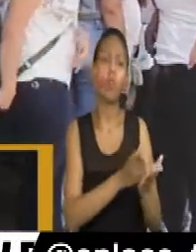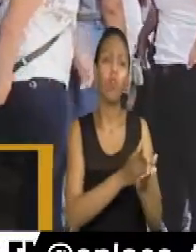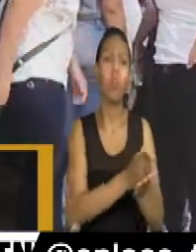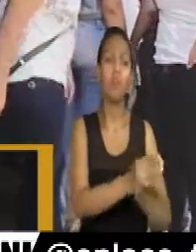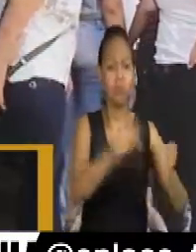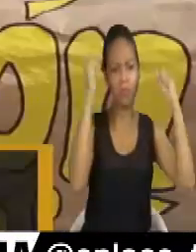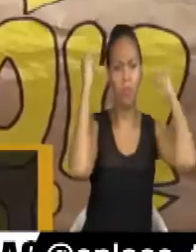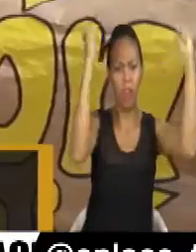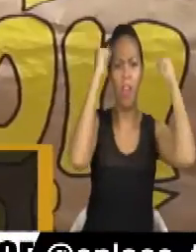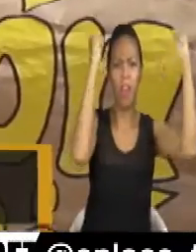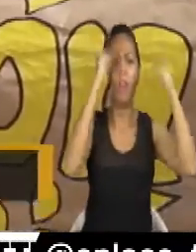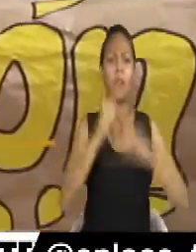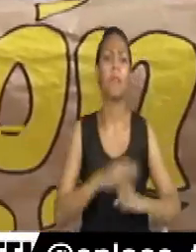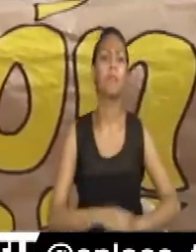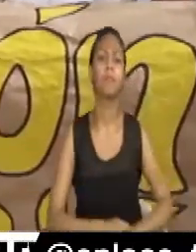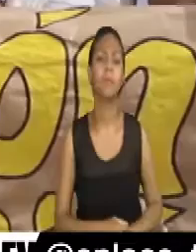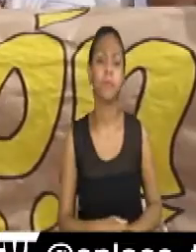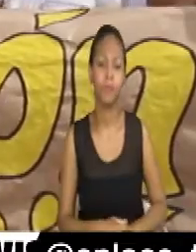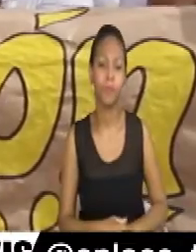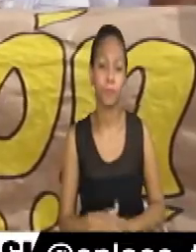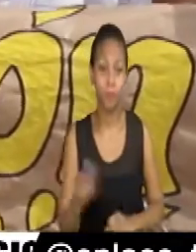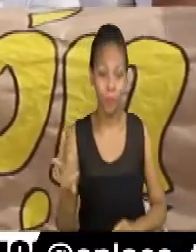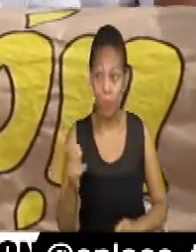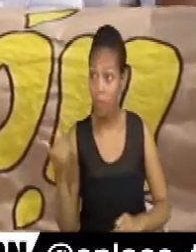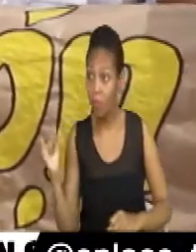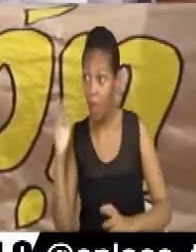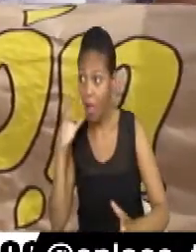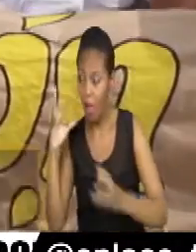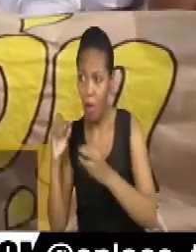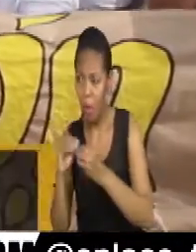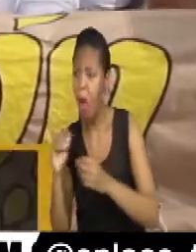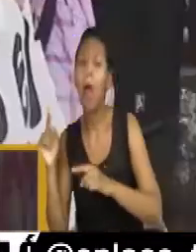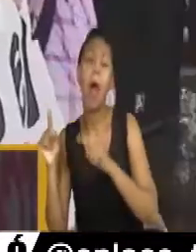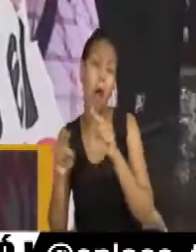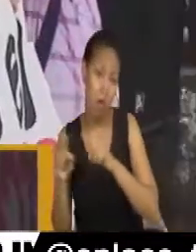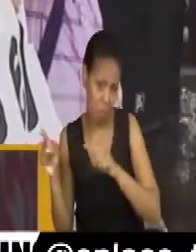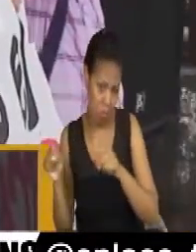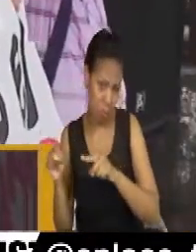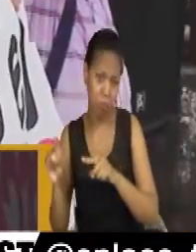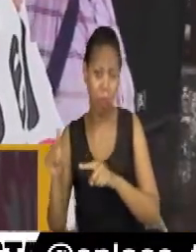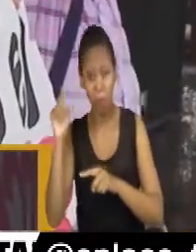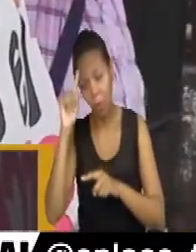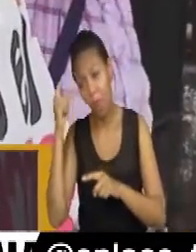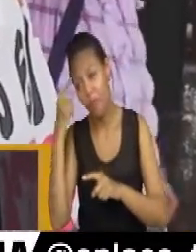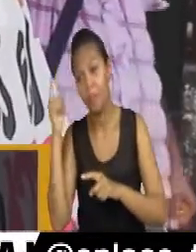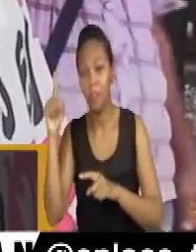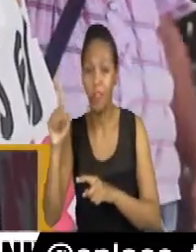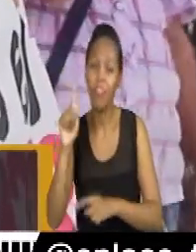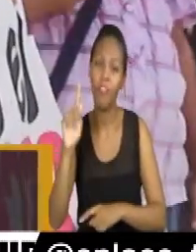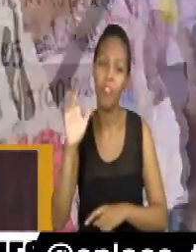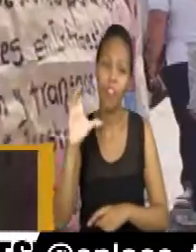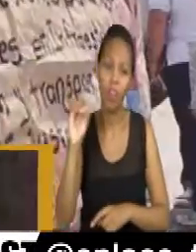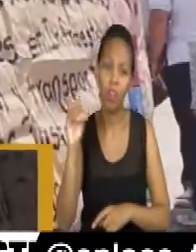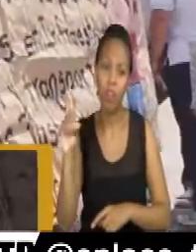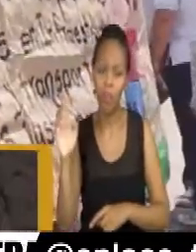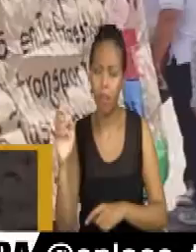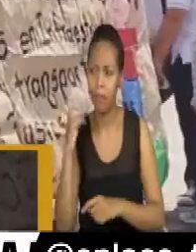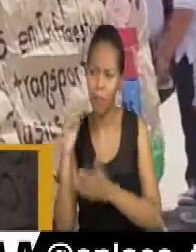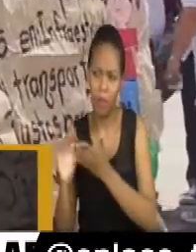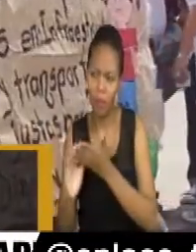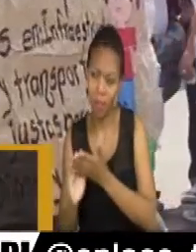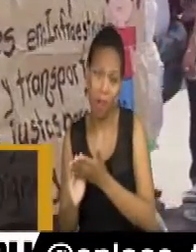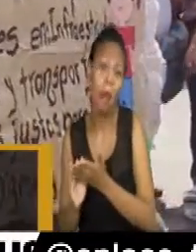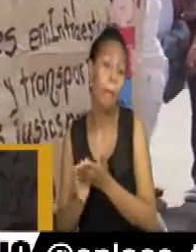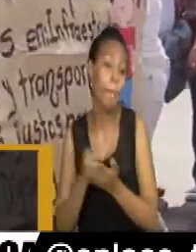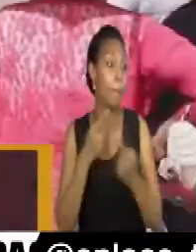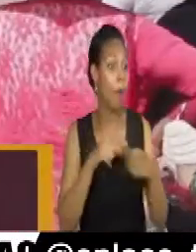sobre acuerdos logrados por el gobierno nacional con sectores oficiales en paro, Enlace Noticias buscó a la presidenta del Sindicato de Educadores de Santander en Barranca